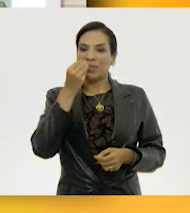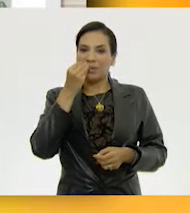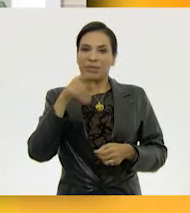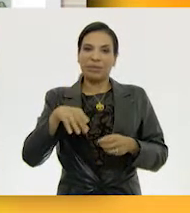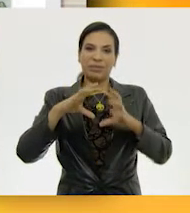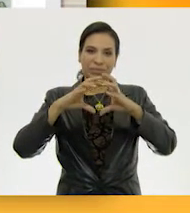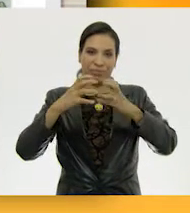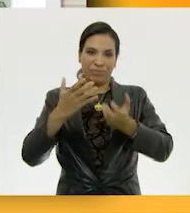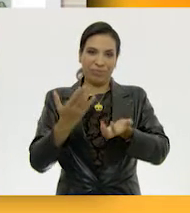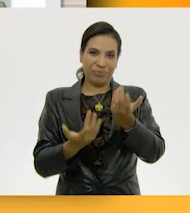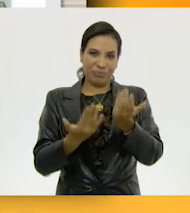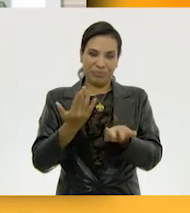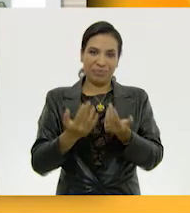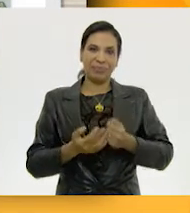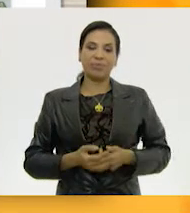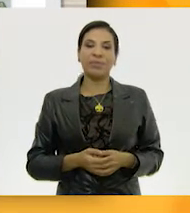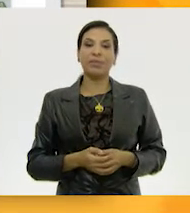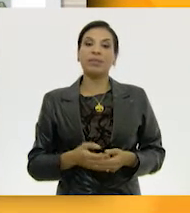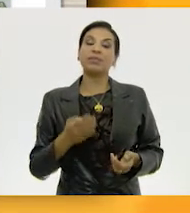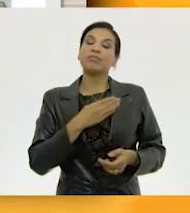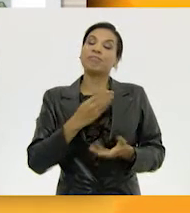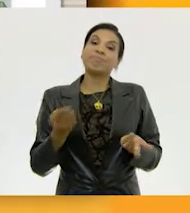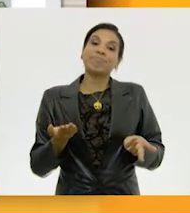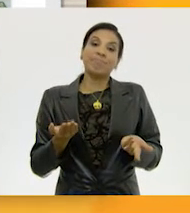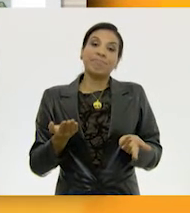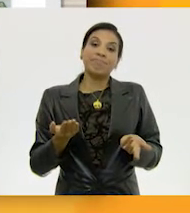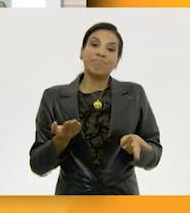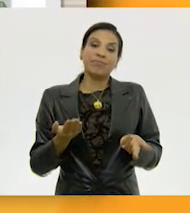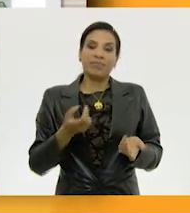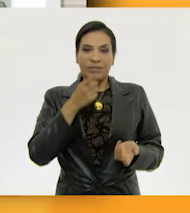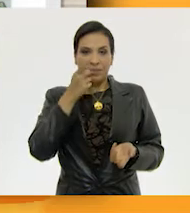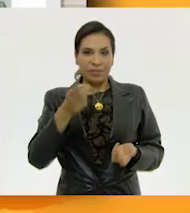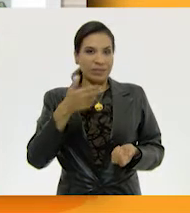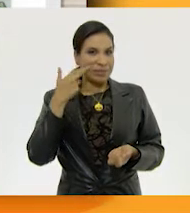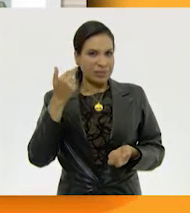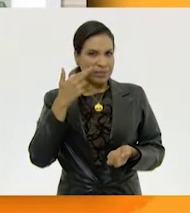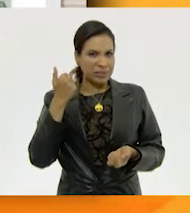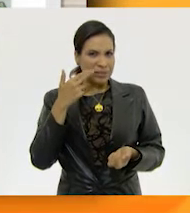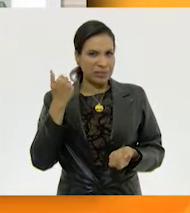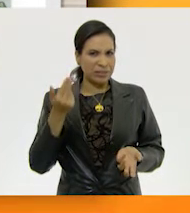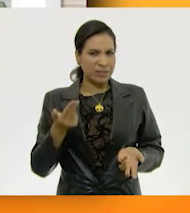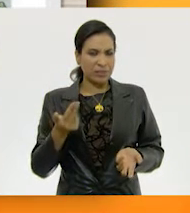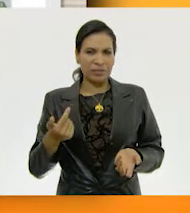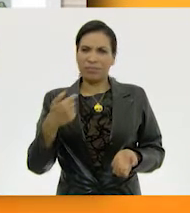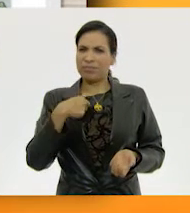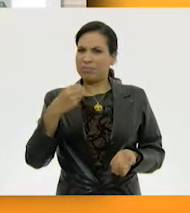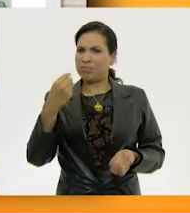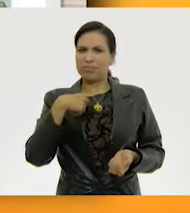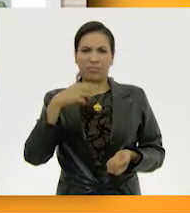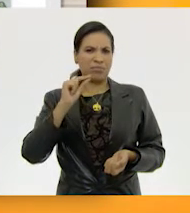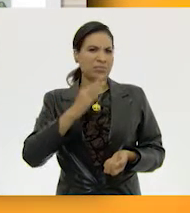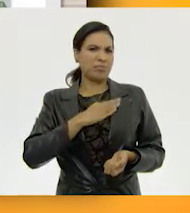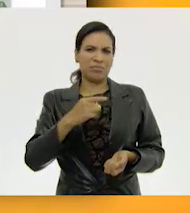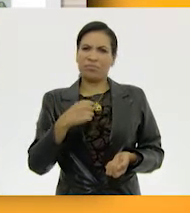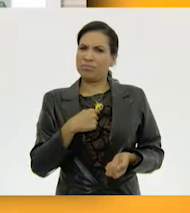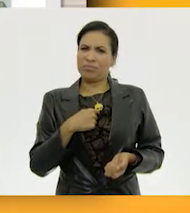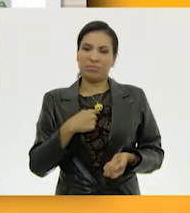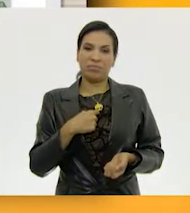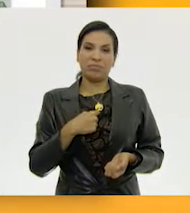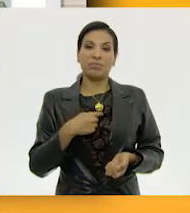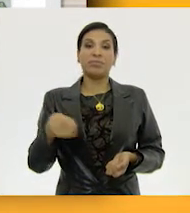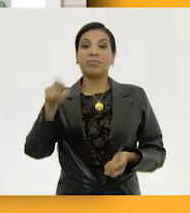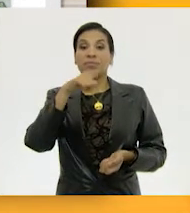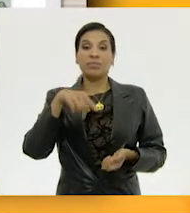cocinado a la parrilla. ¡Bueno! Dijo el ratoncito. mí no me llame bueno. De